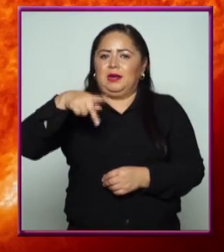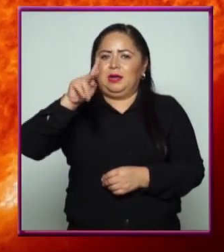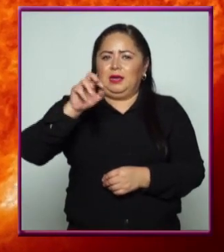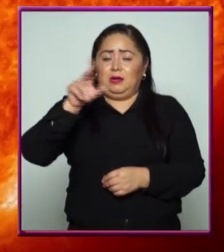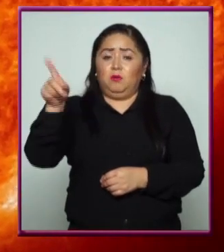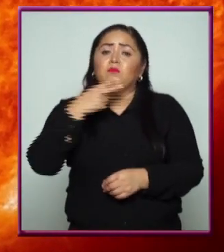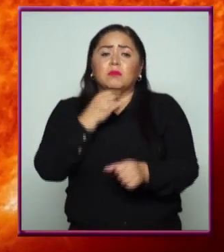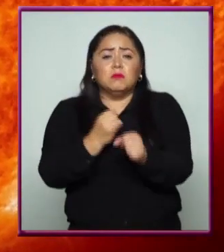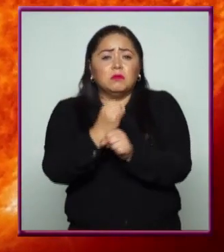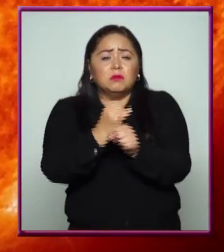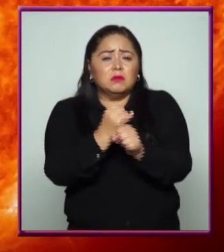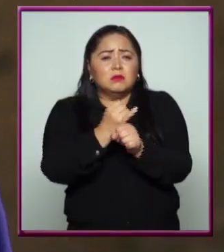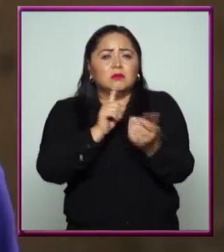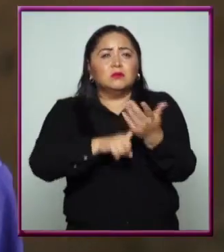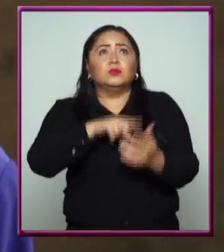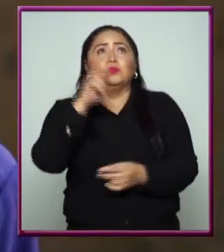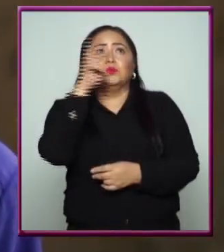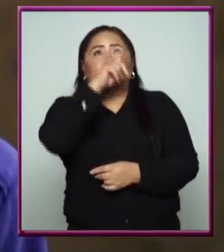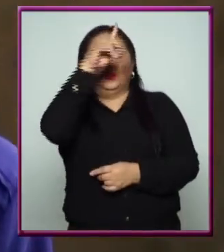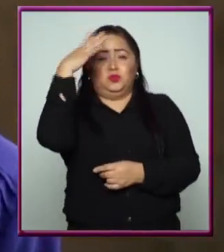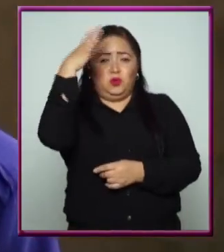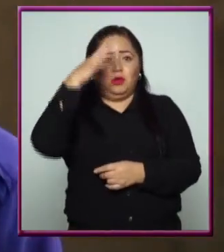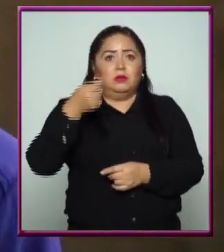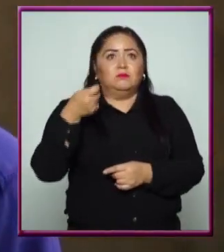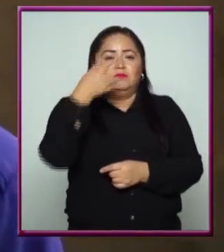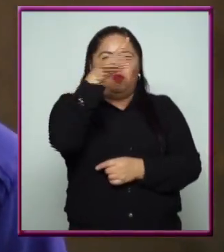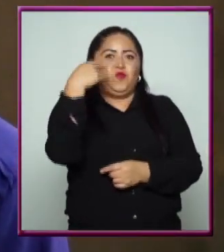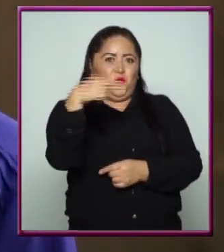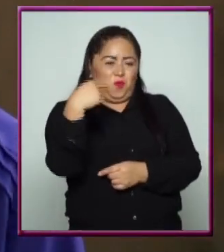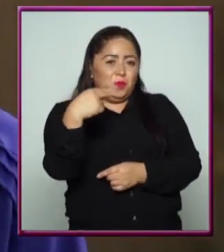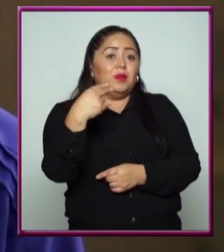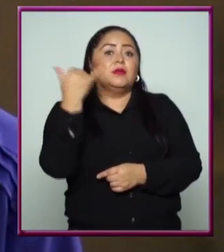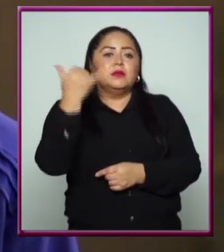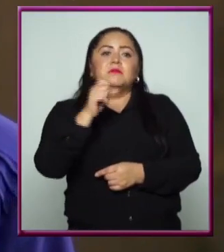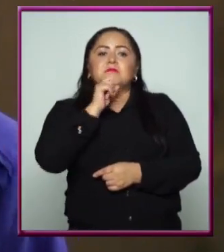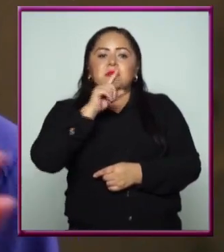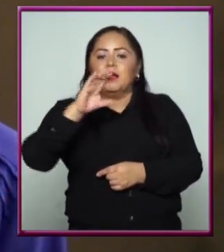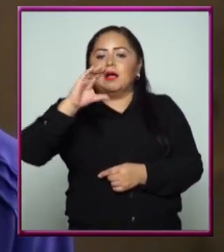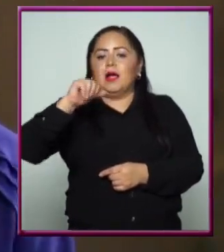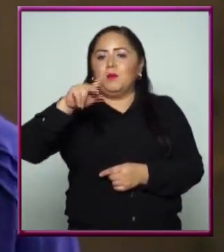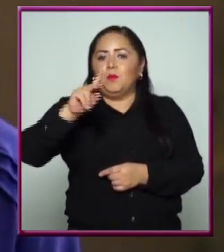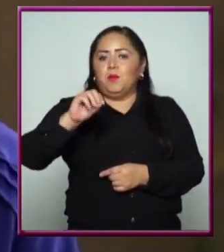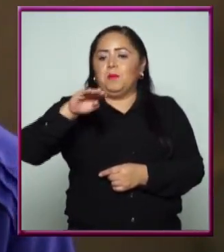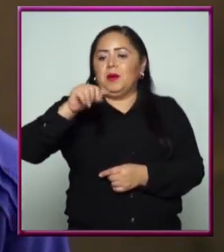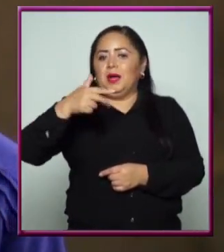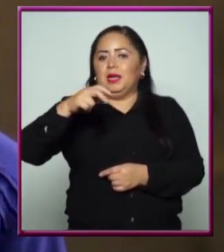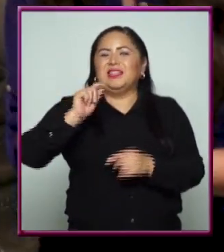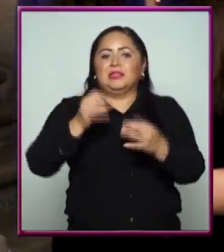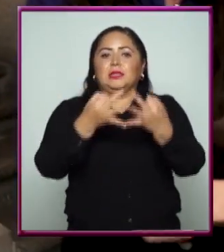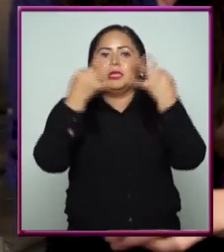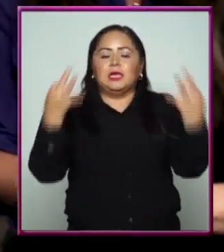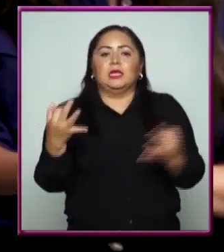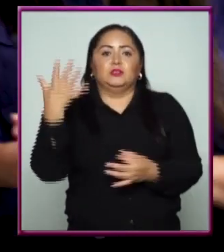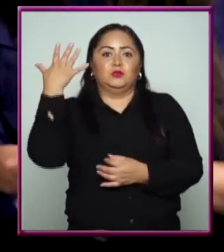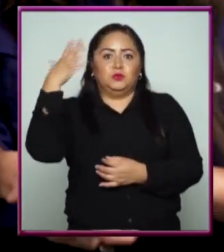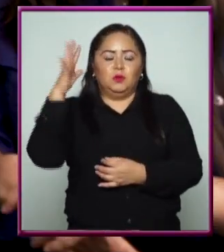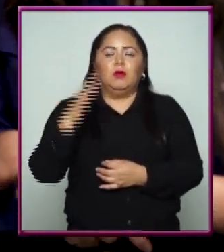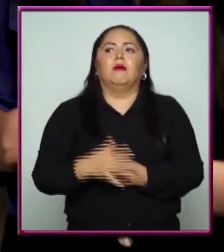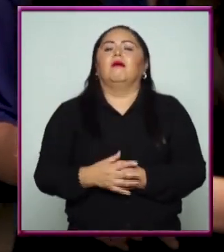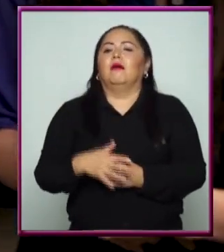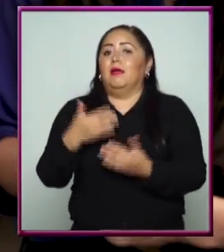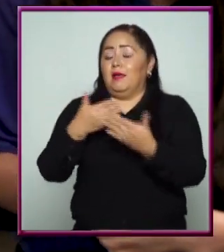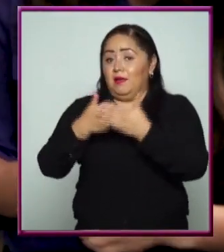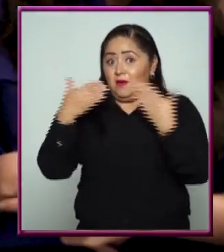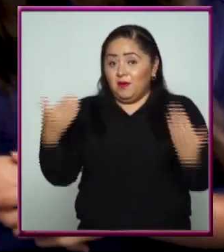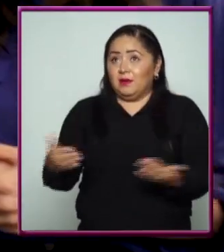ha investigado el viento solar, incluso lo bautizó de esa manera, y el campo magnético de la Tierra y del Sol. Ahora